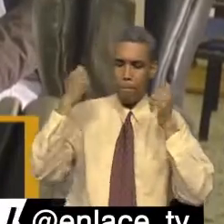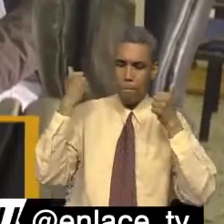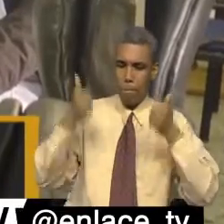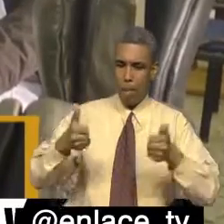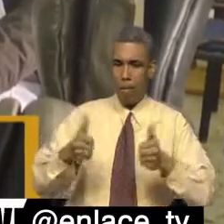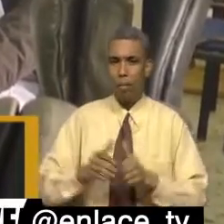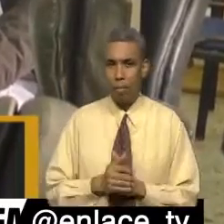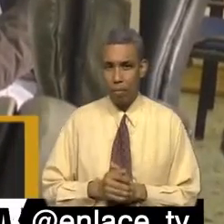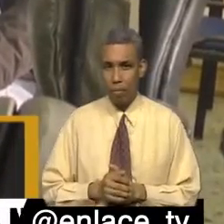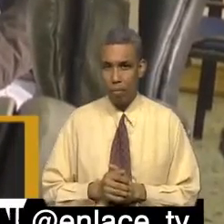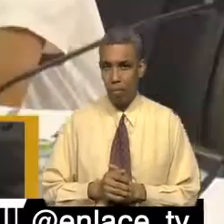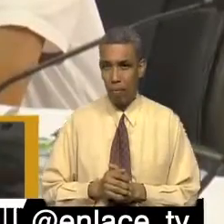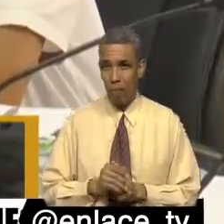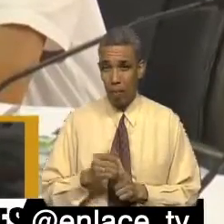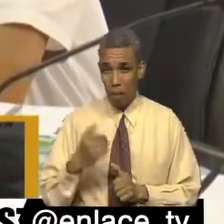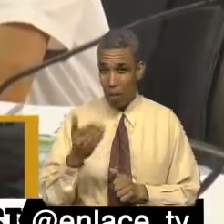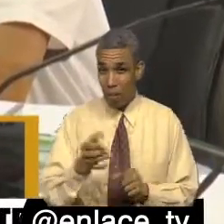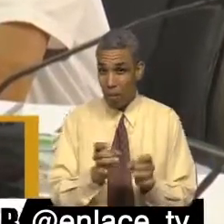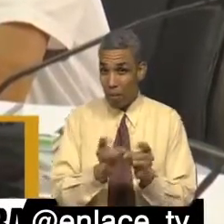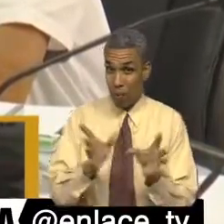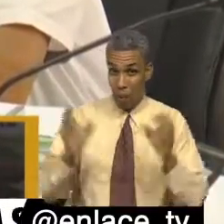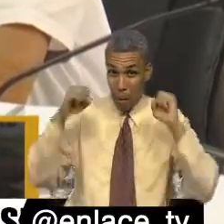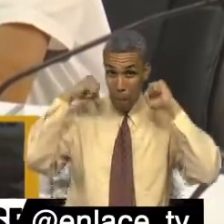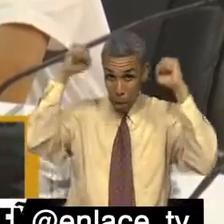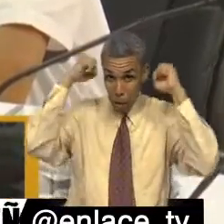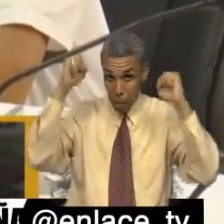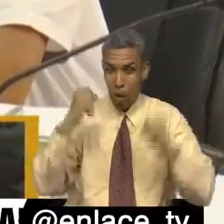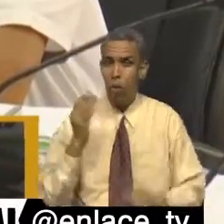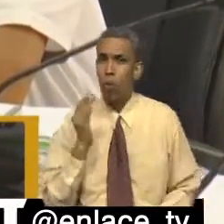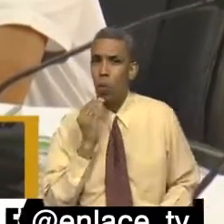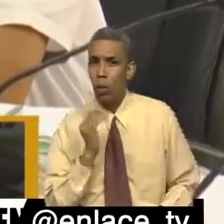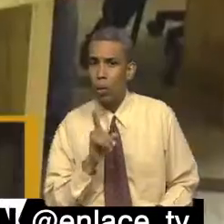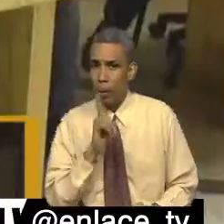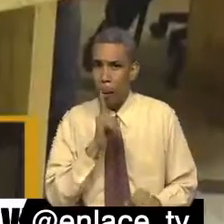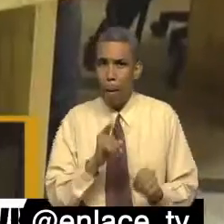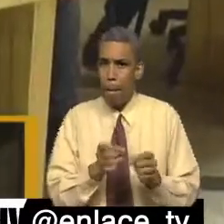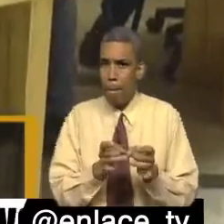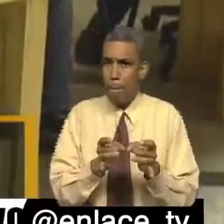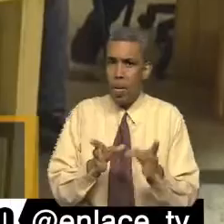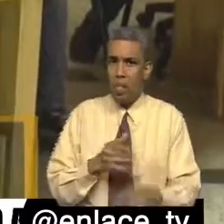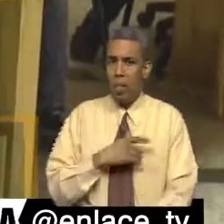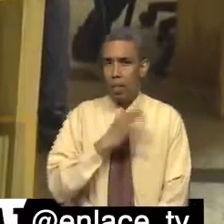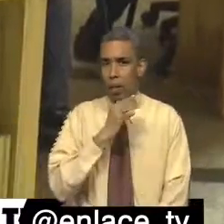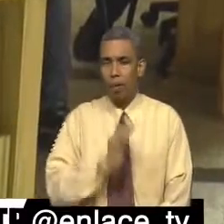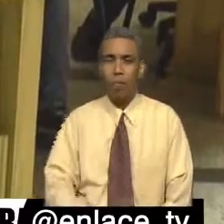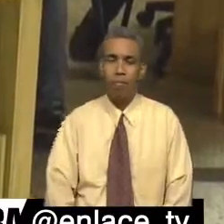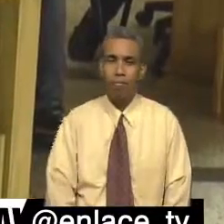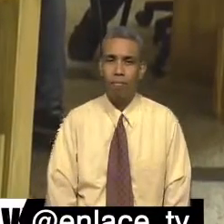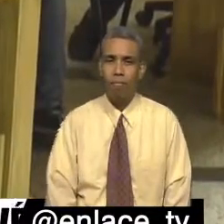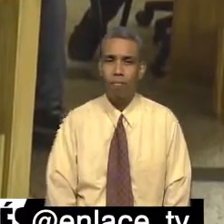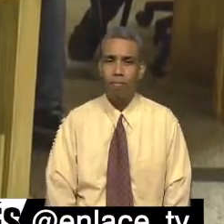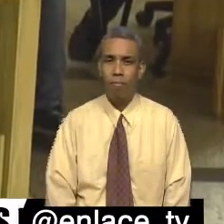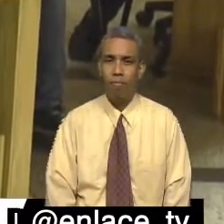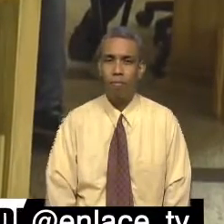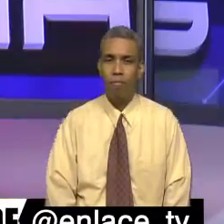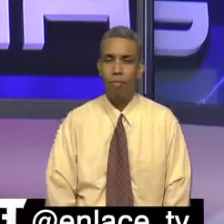de una fecha de lo que será el paro cívico, de no llegarse a una respuesta positiva por parte de Ecopetrol y el gobierno nacional.